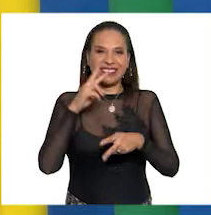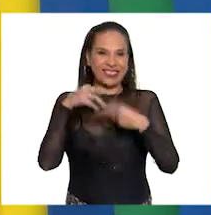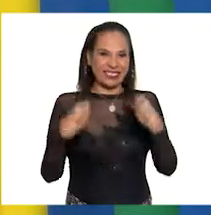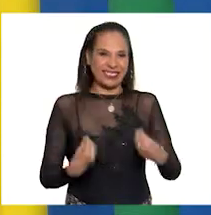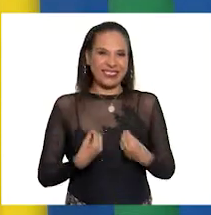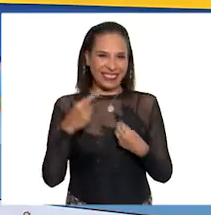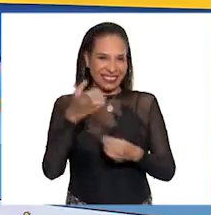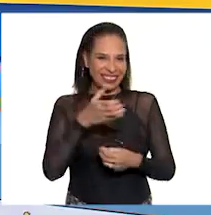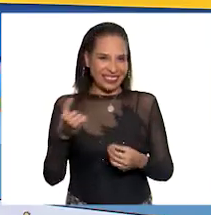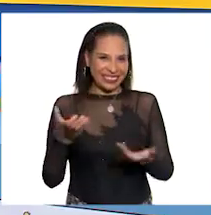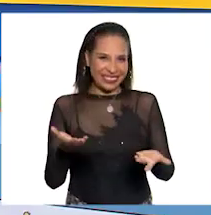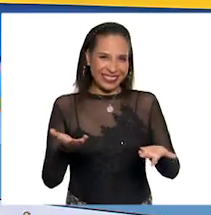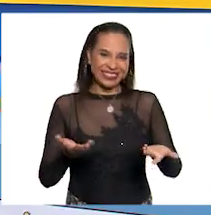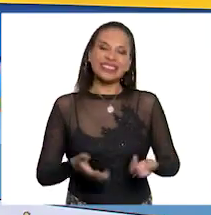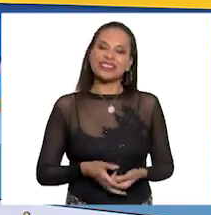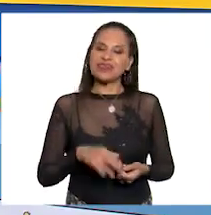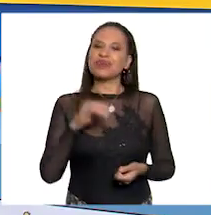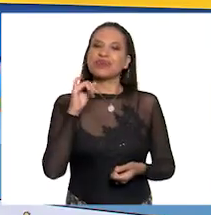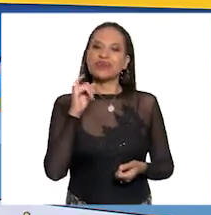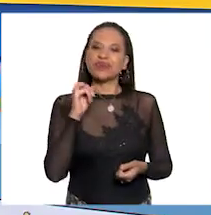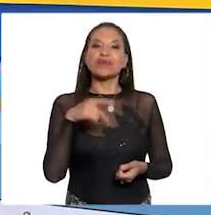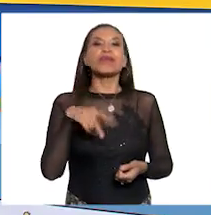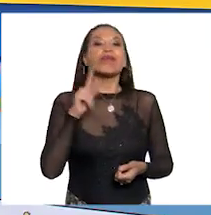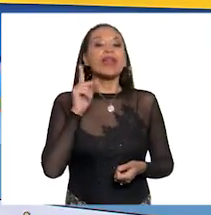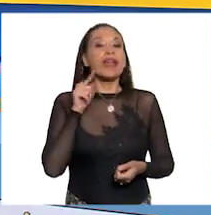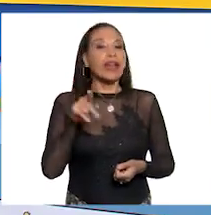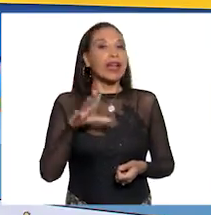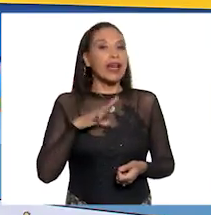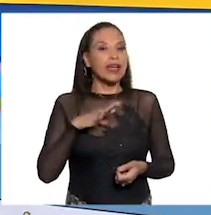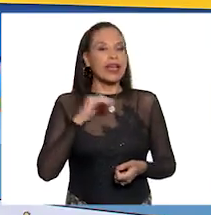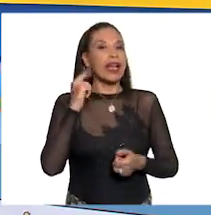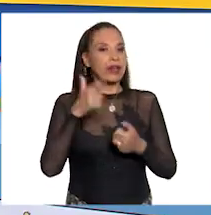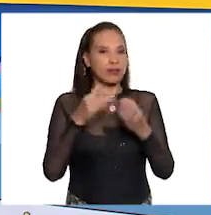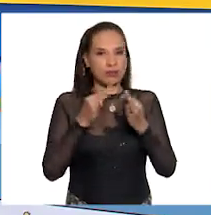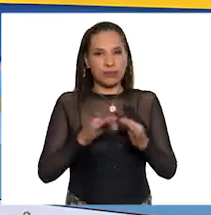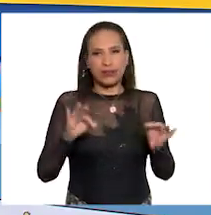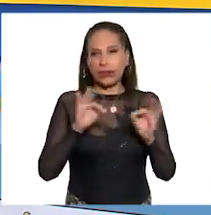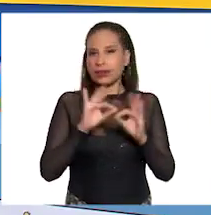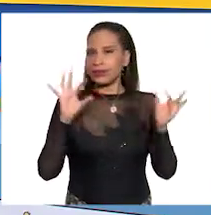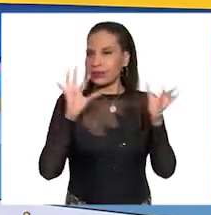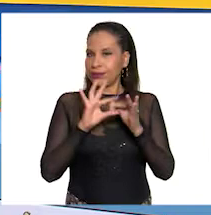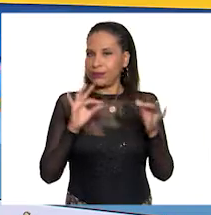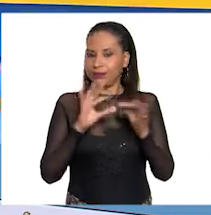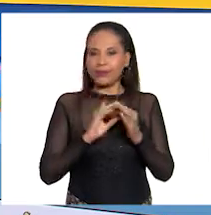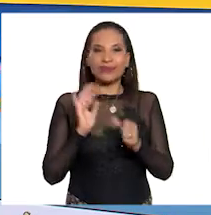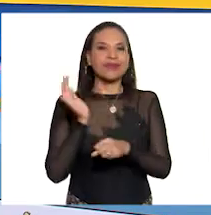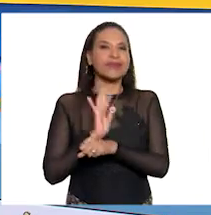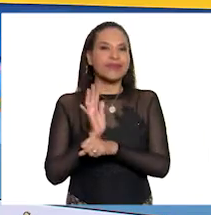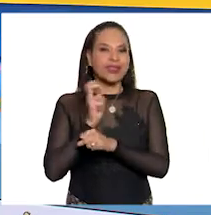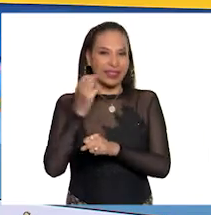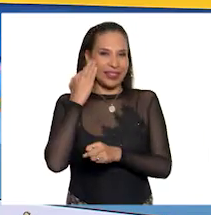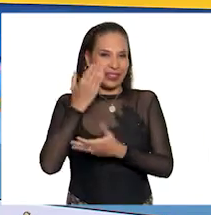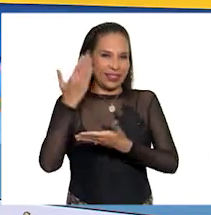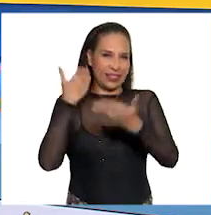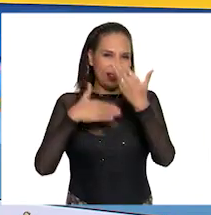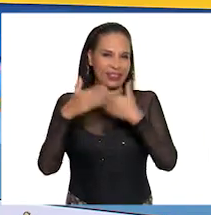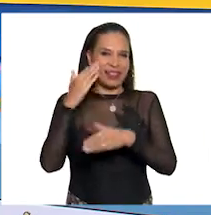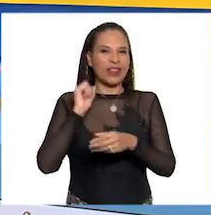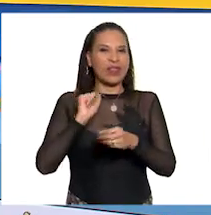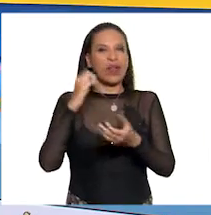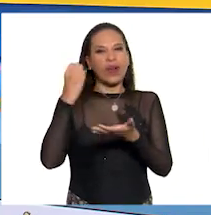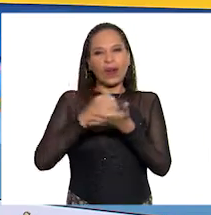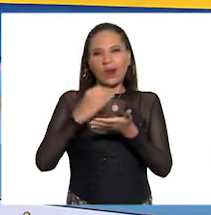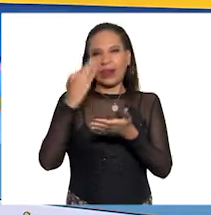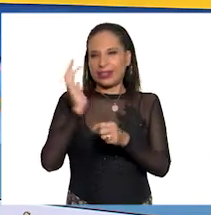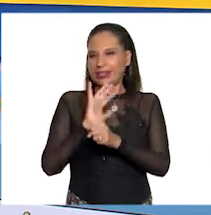vivir para allá. Sí, aunque ahí, Jenny, es muy importante mencionar que las películas de la época de oro del cine